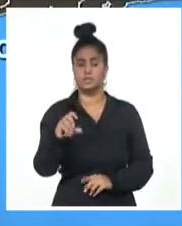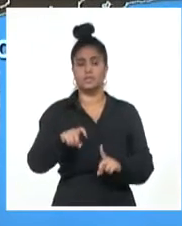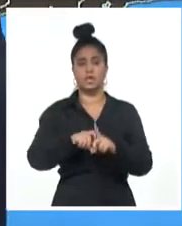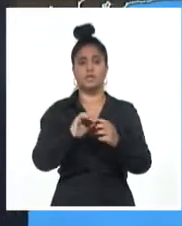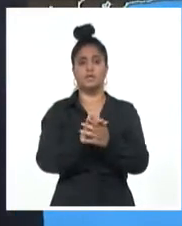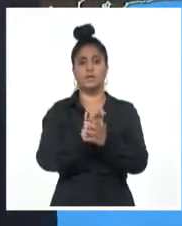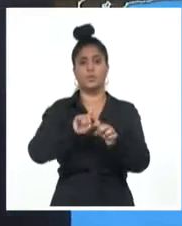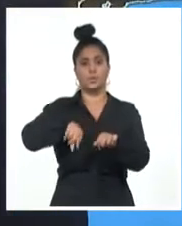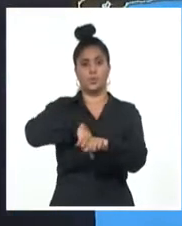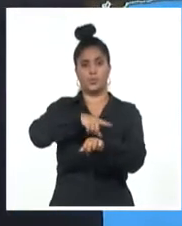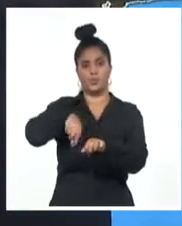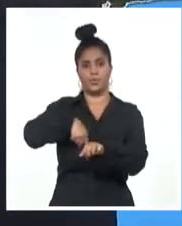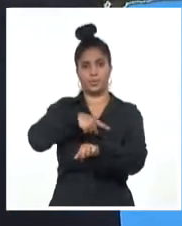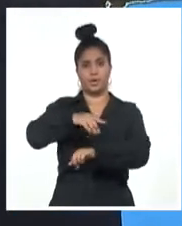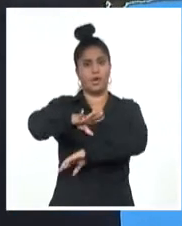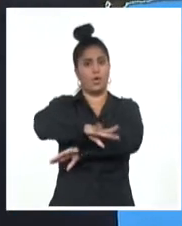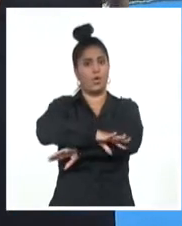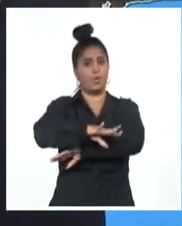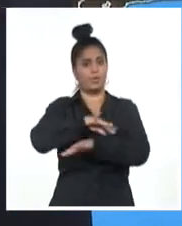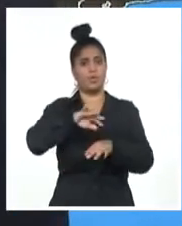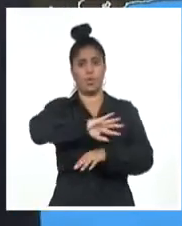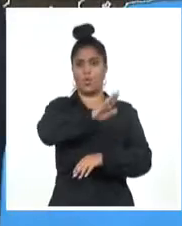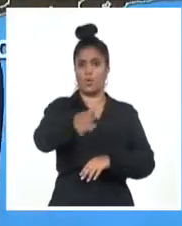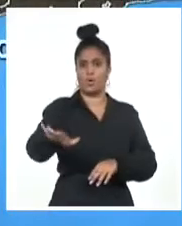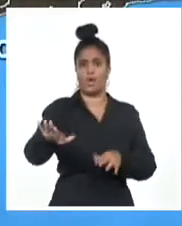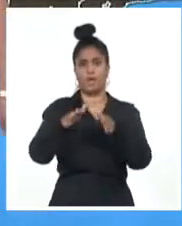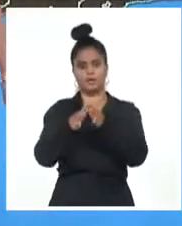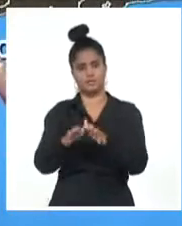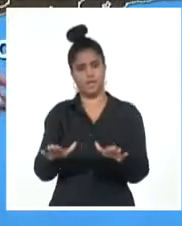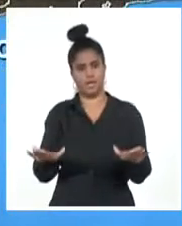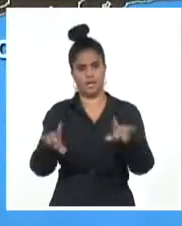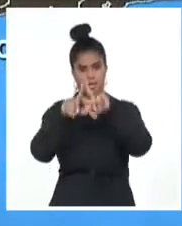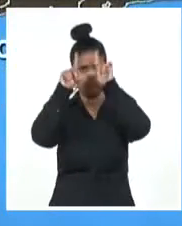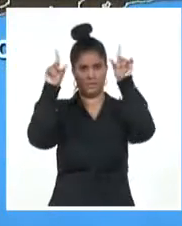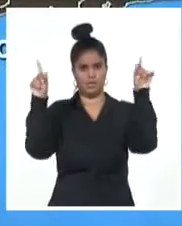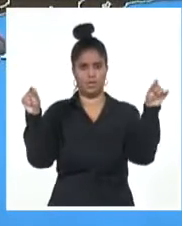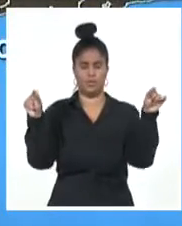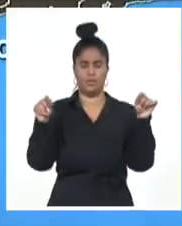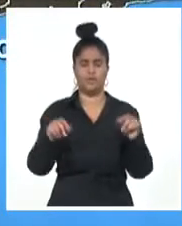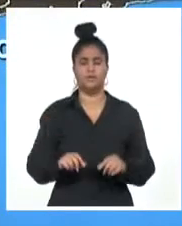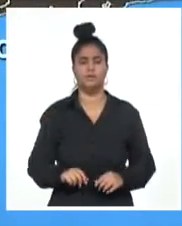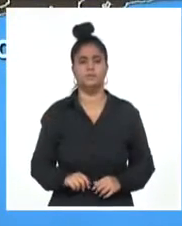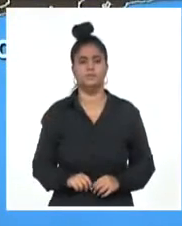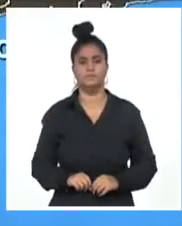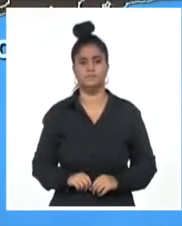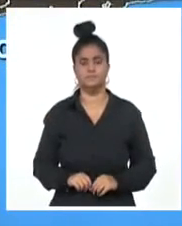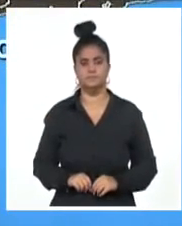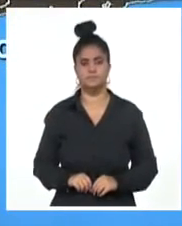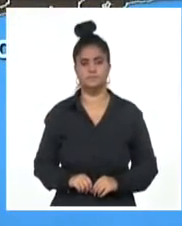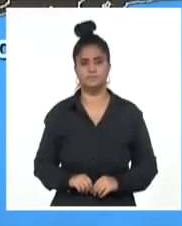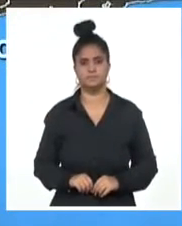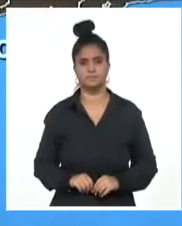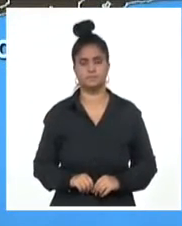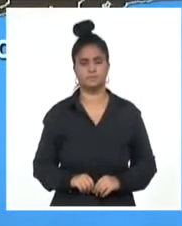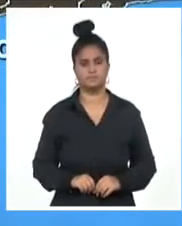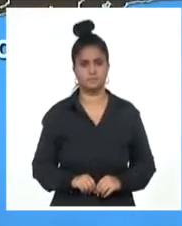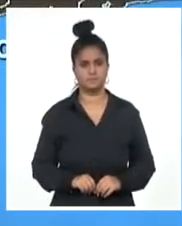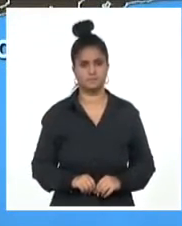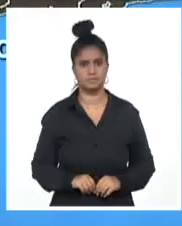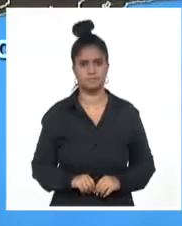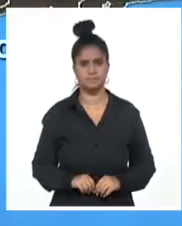hora. Habrá poco oleaje en la costa norte central y oriental, así como desde Punta de Maicí hasta Cabo Cruz, y en el resto de las costas la